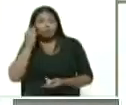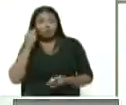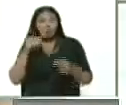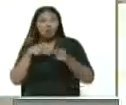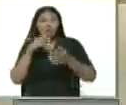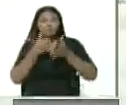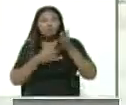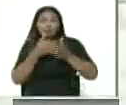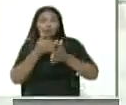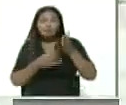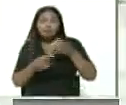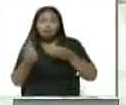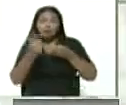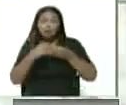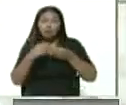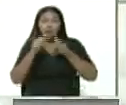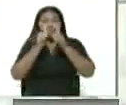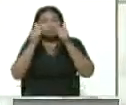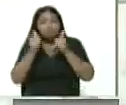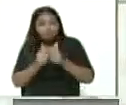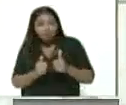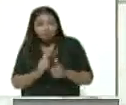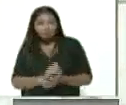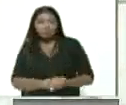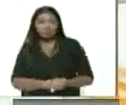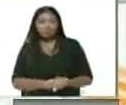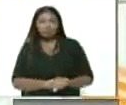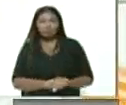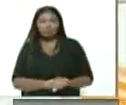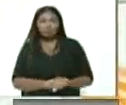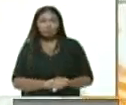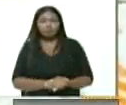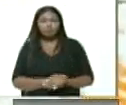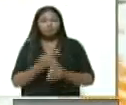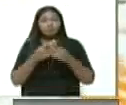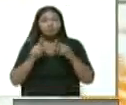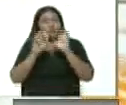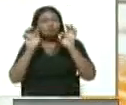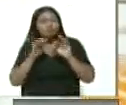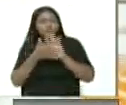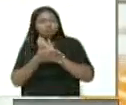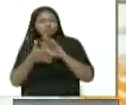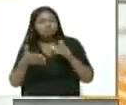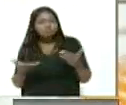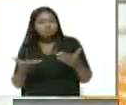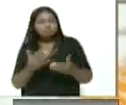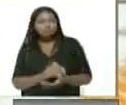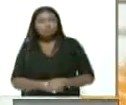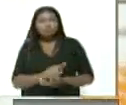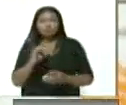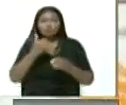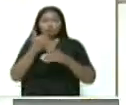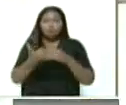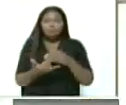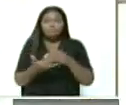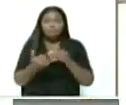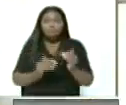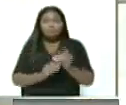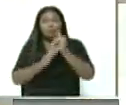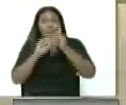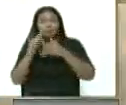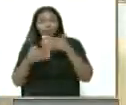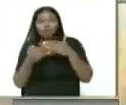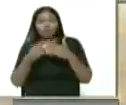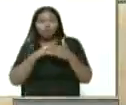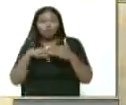registrados en el sistema y el otro aspecto es que que es un plan piloto por supuesto la parte